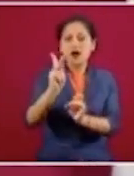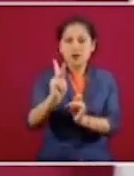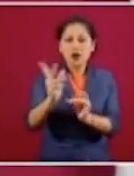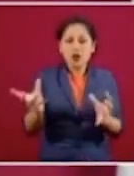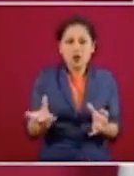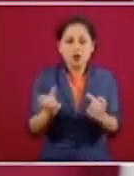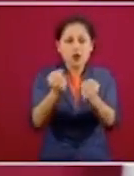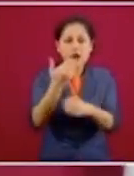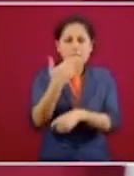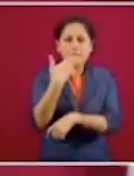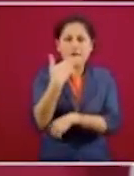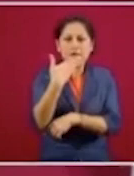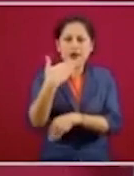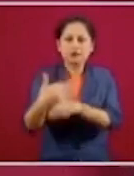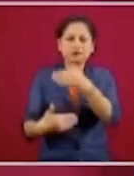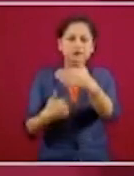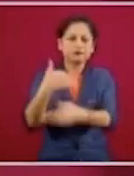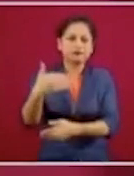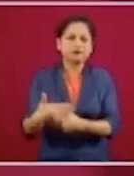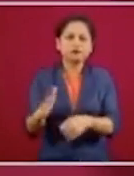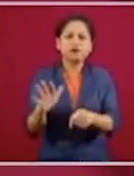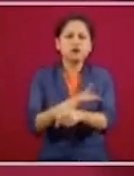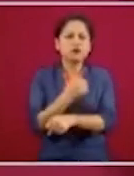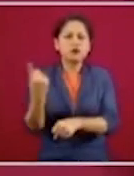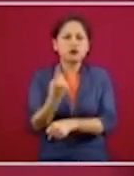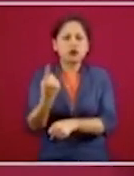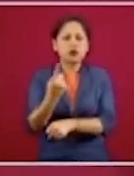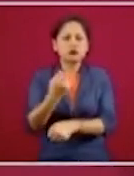porque la gente